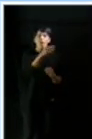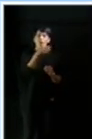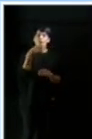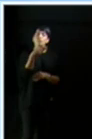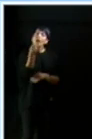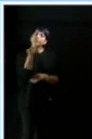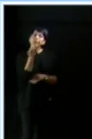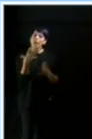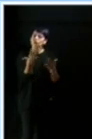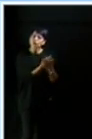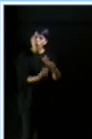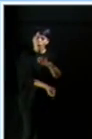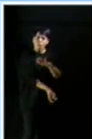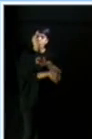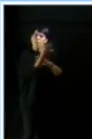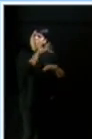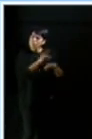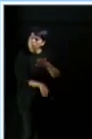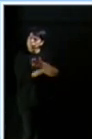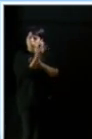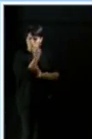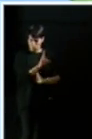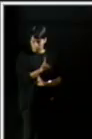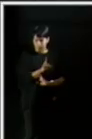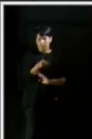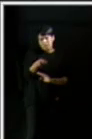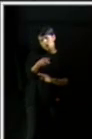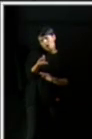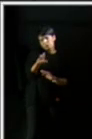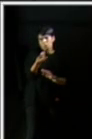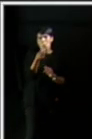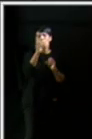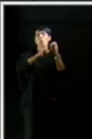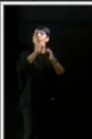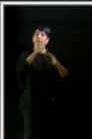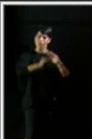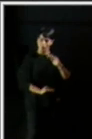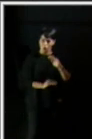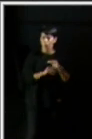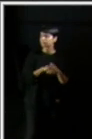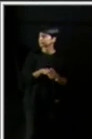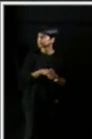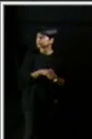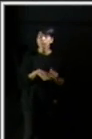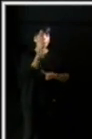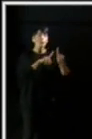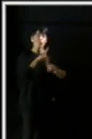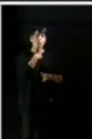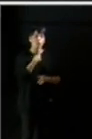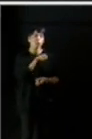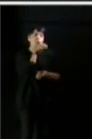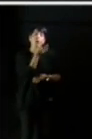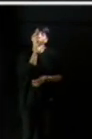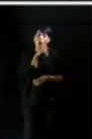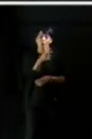que hay las que nos producen enfermedades es un bajo es un bajo porcentaje de hecho del problema que os voy a contar ahora nos